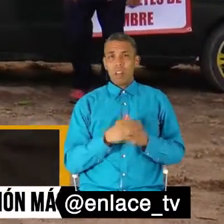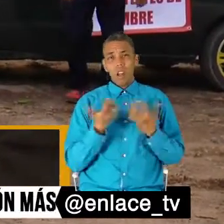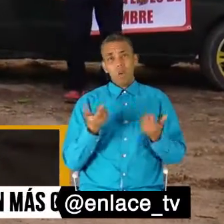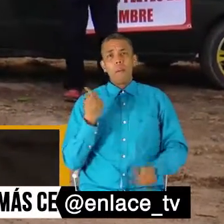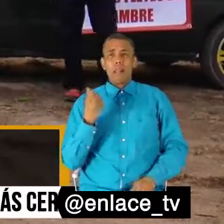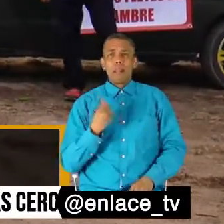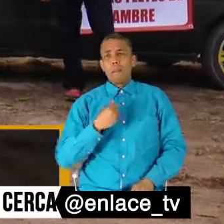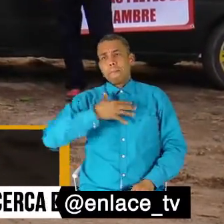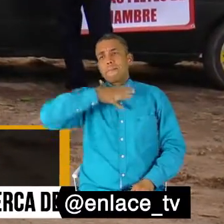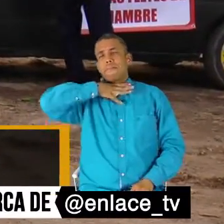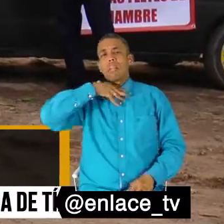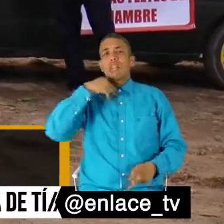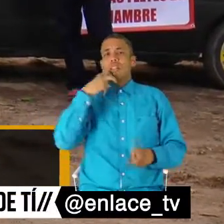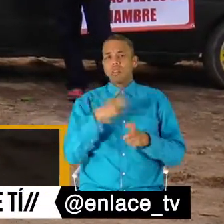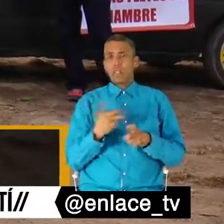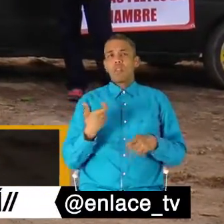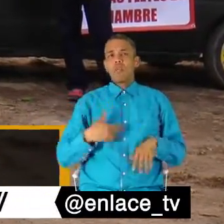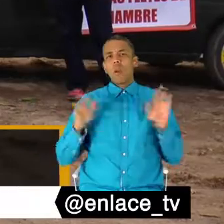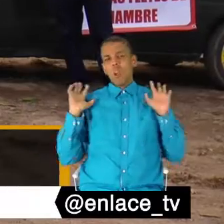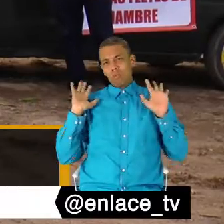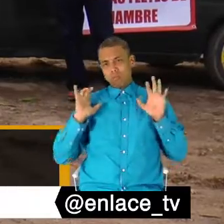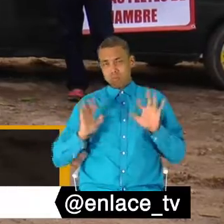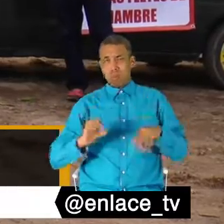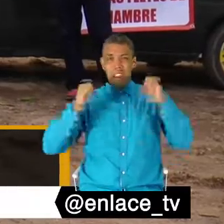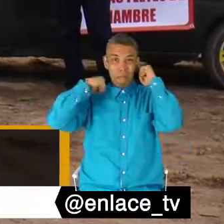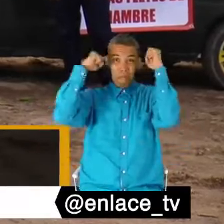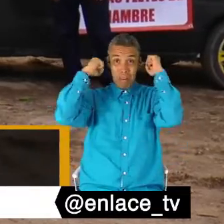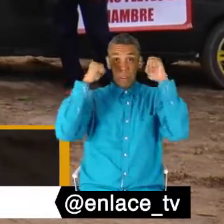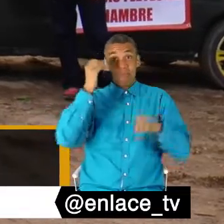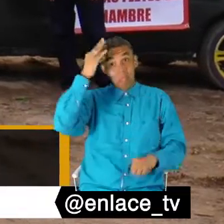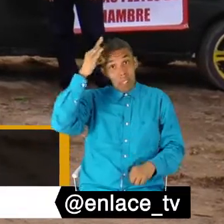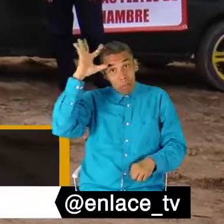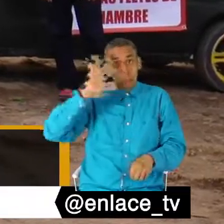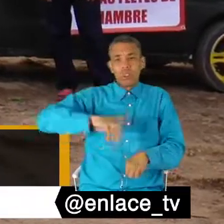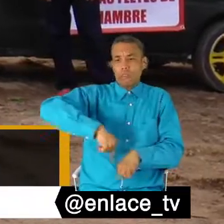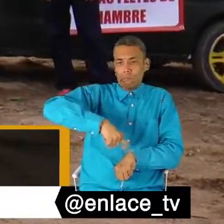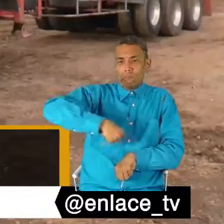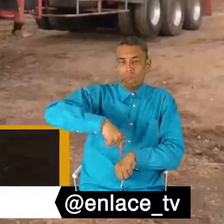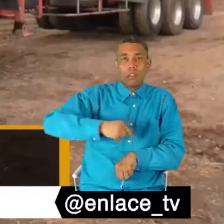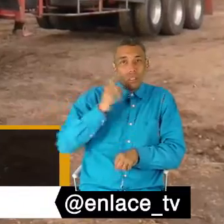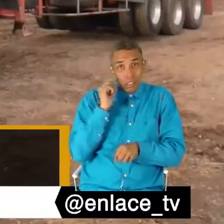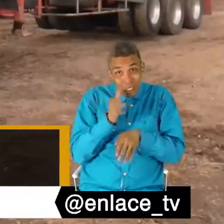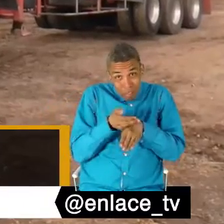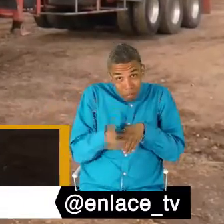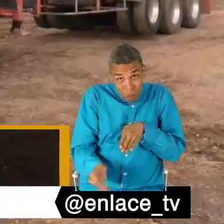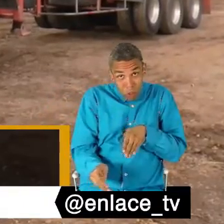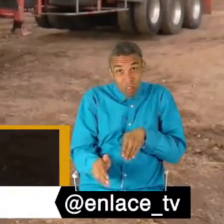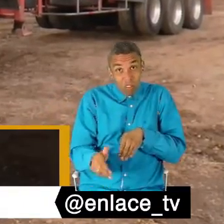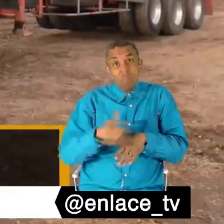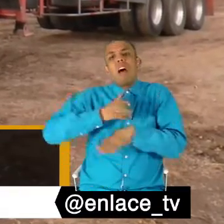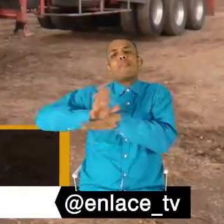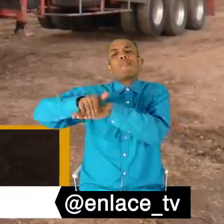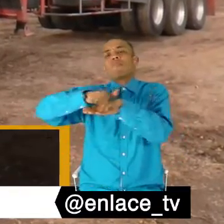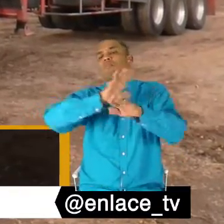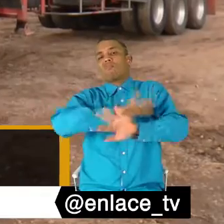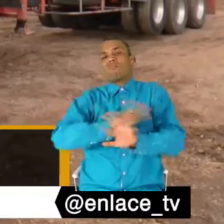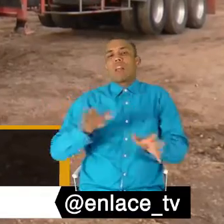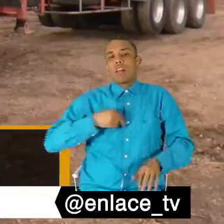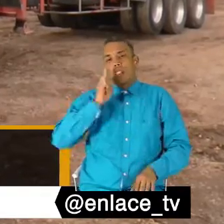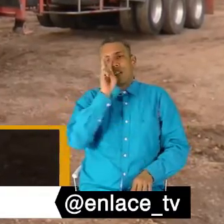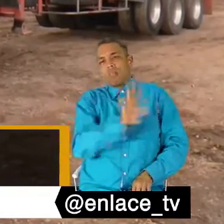este punto de la ciudad y no se descarta que en las próximas horas se declaren en paro nacional. Se espera que al